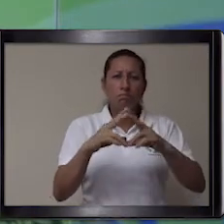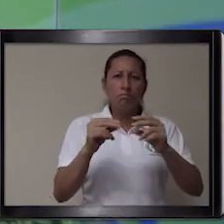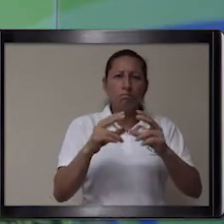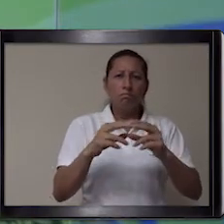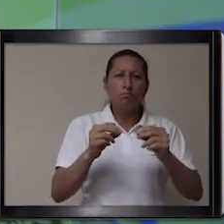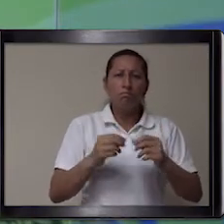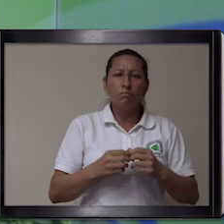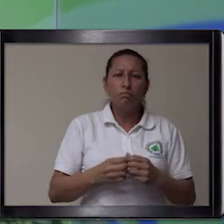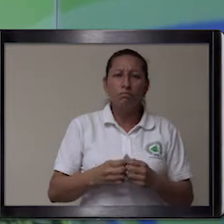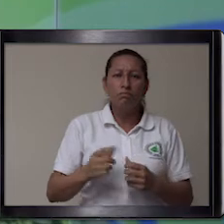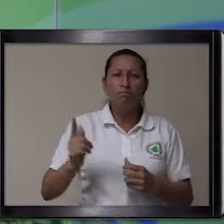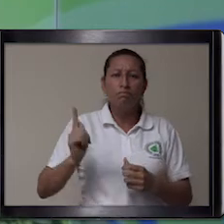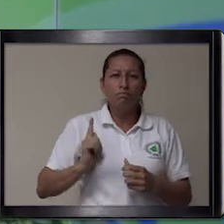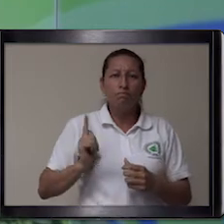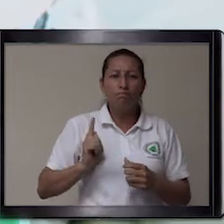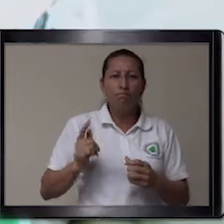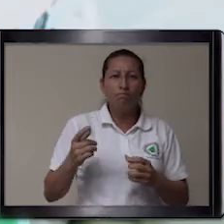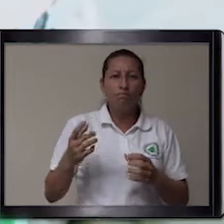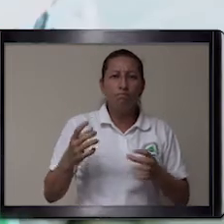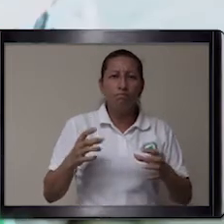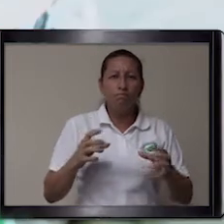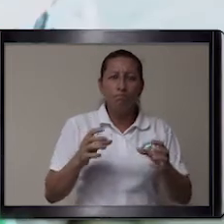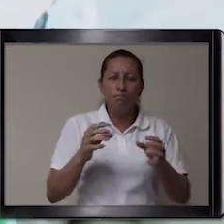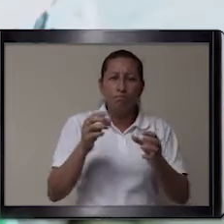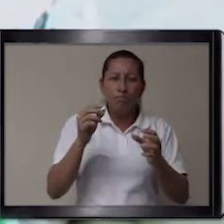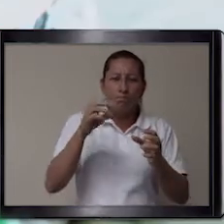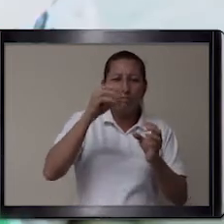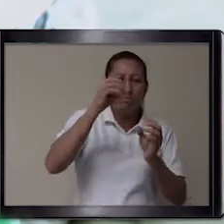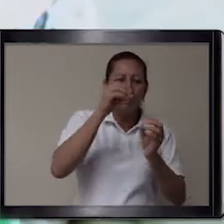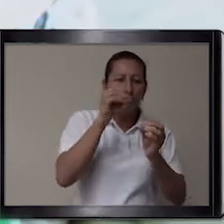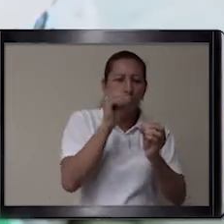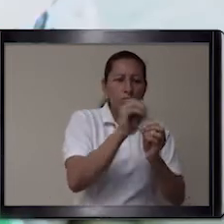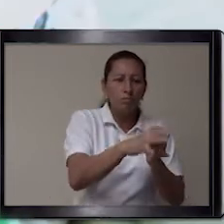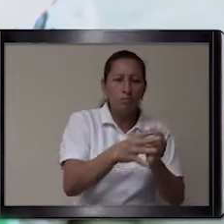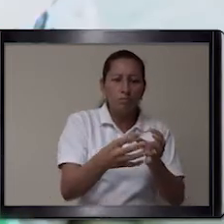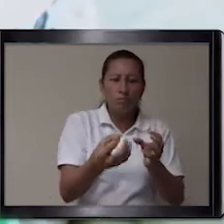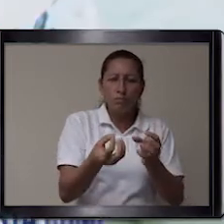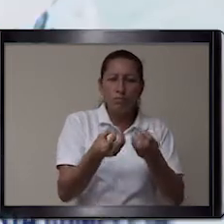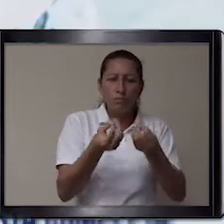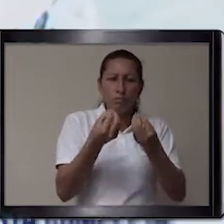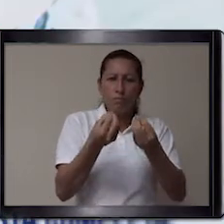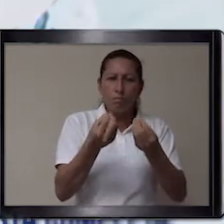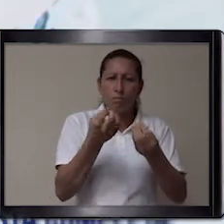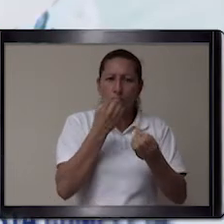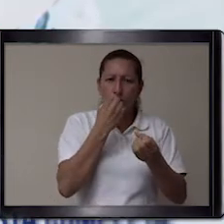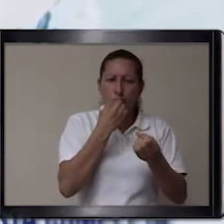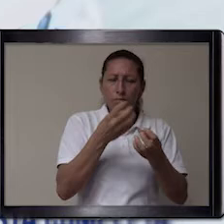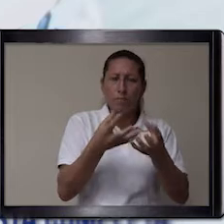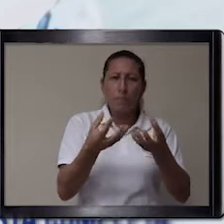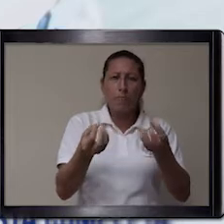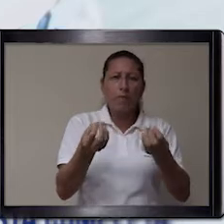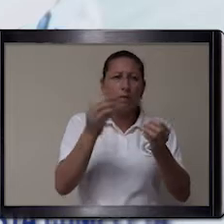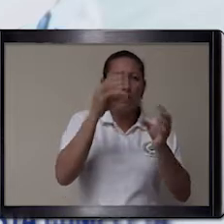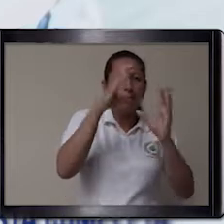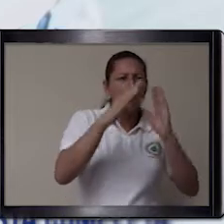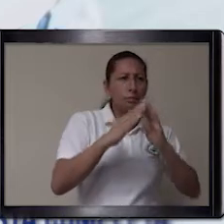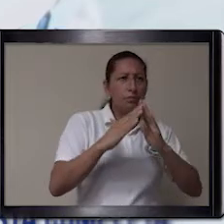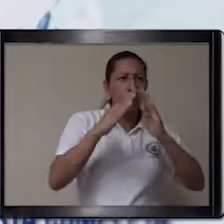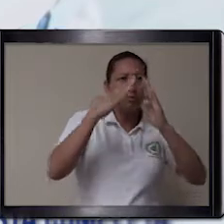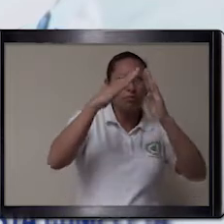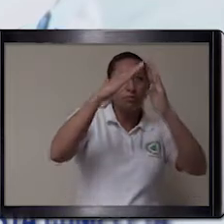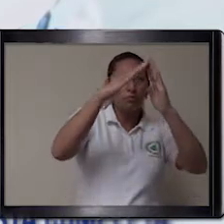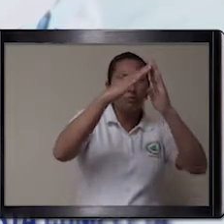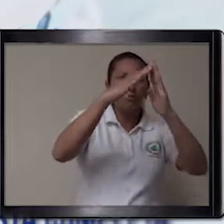territorio nacional tiene características rugosas, características montañosas. Por tanto, hay